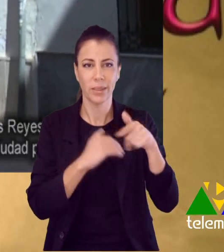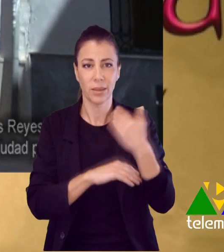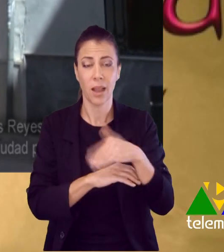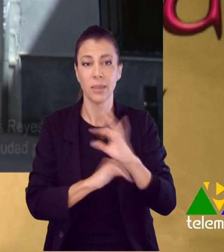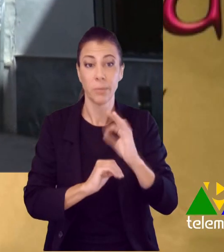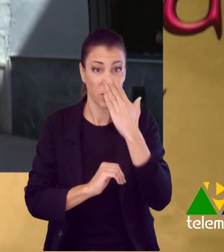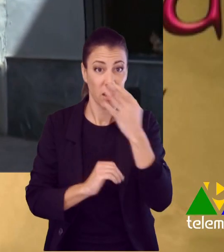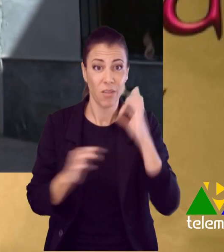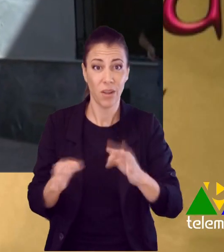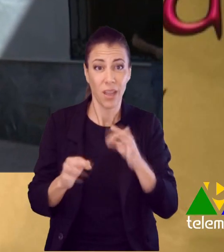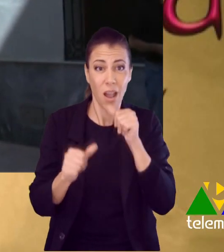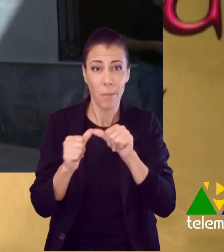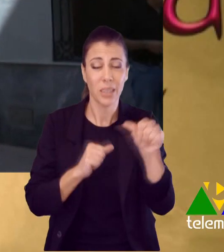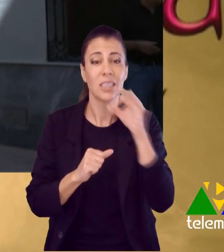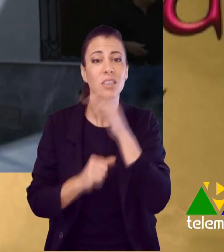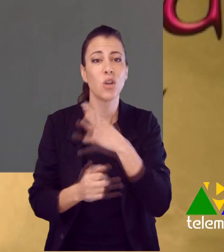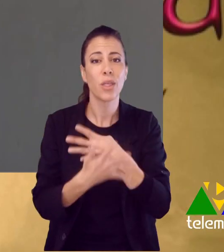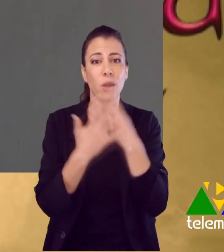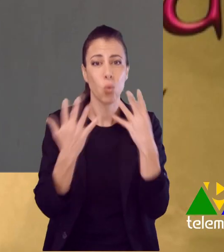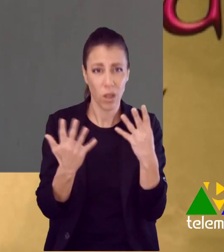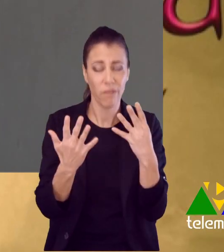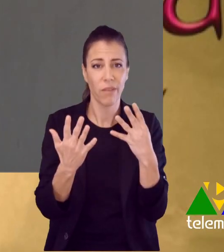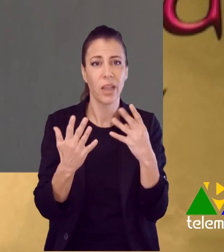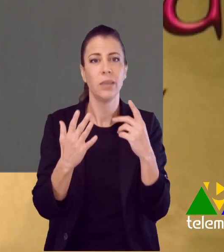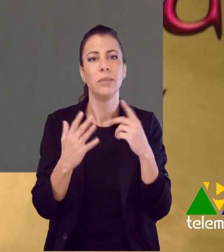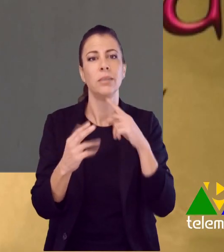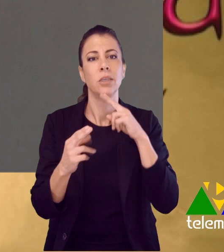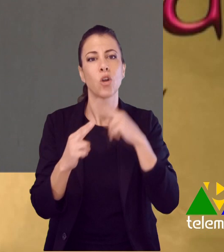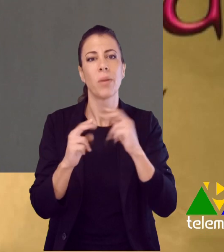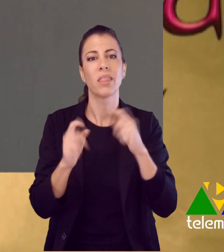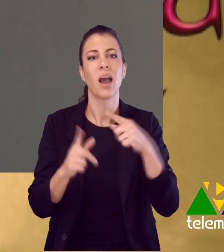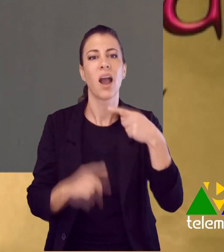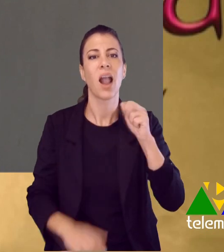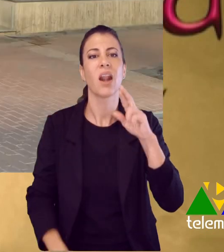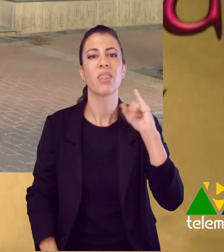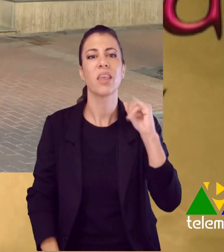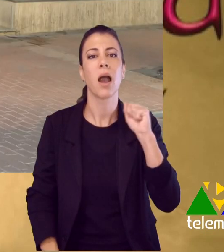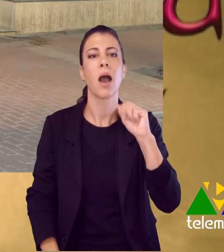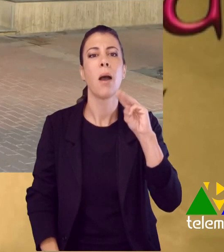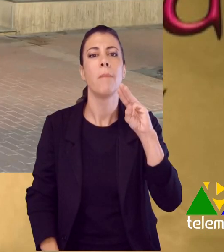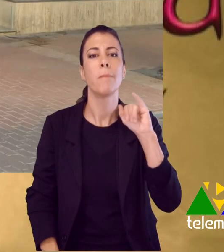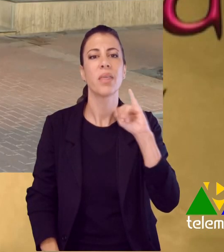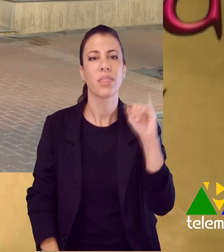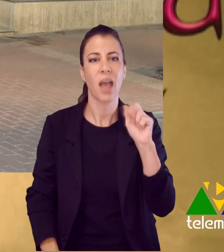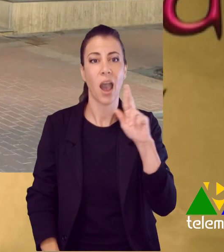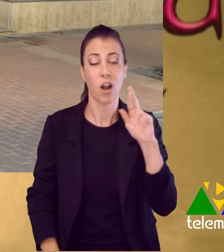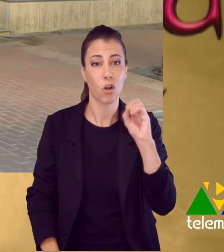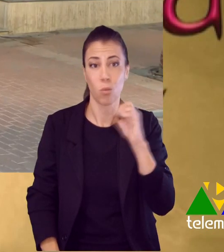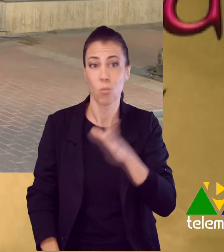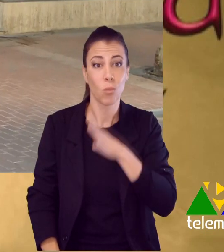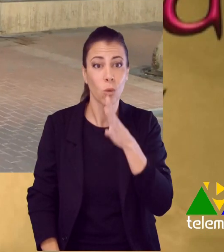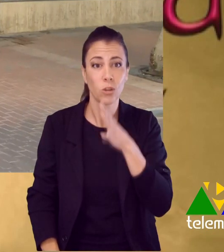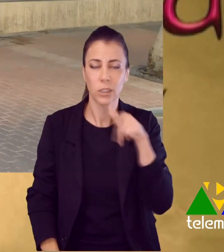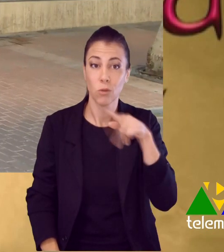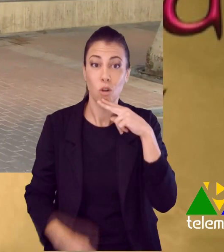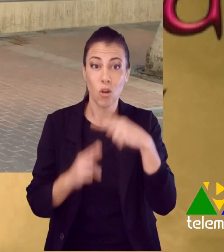Es verdad que a partir del siglo XIX se le puso García Pizarro. García Pizarro fue un madrileño que llegó a ser ¿cómo se